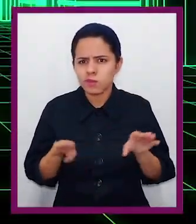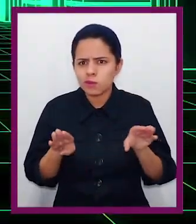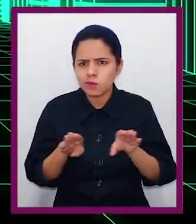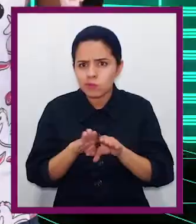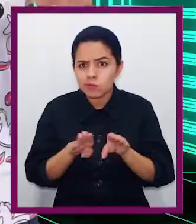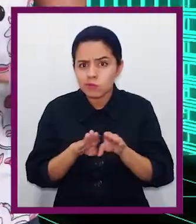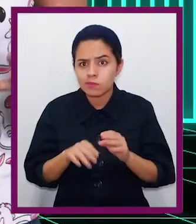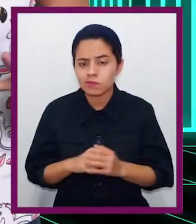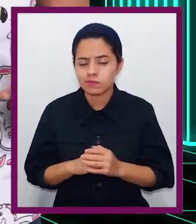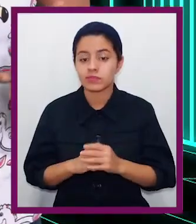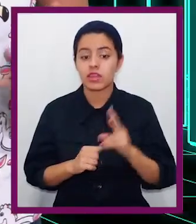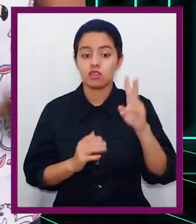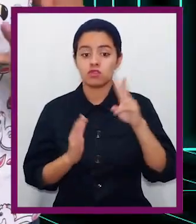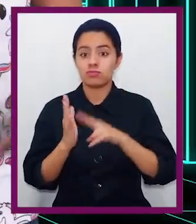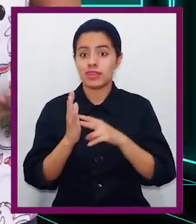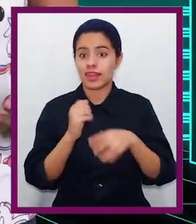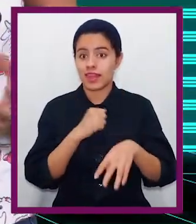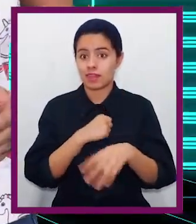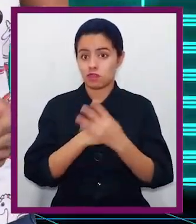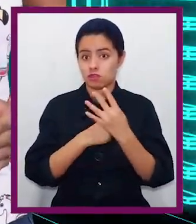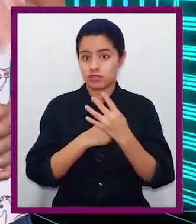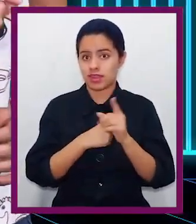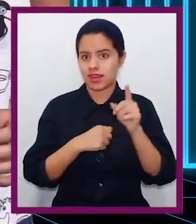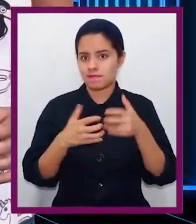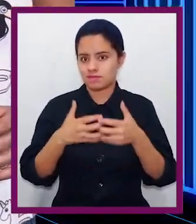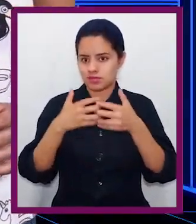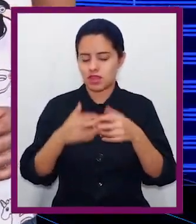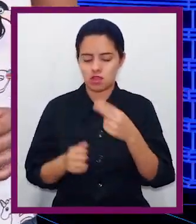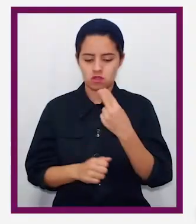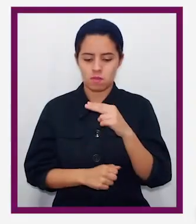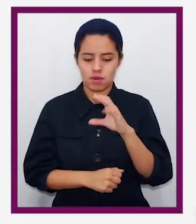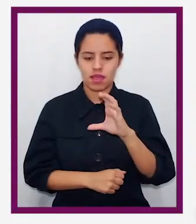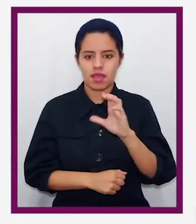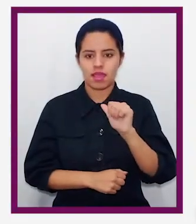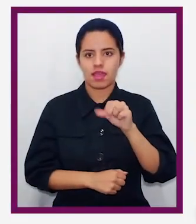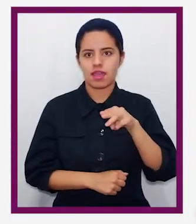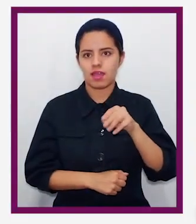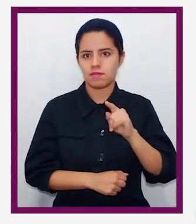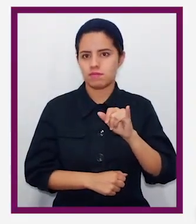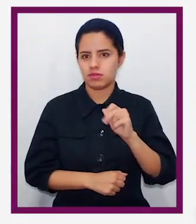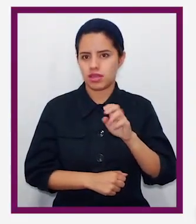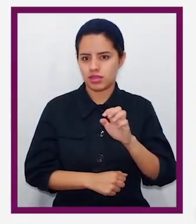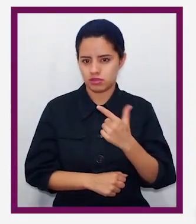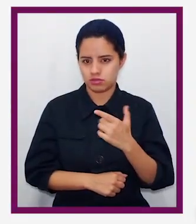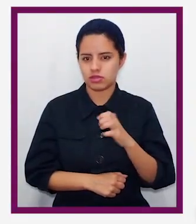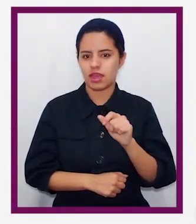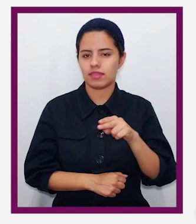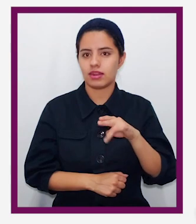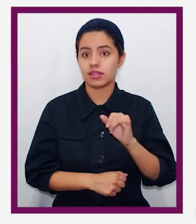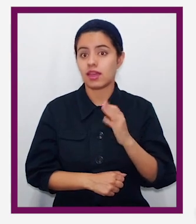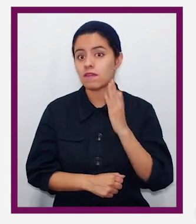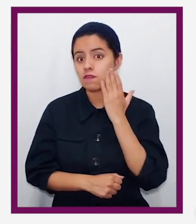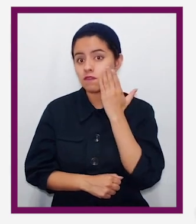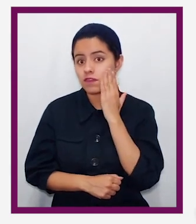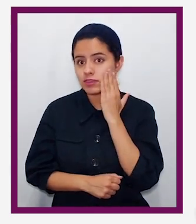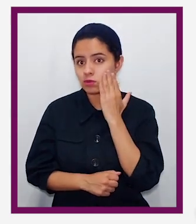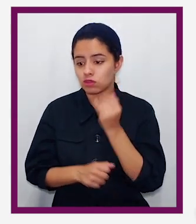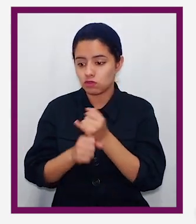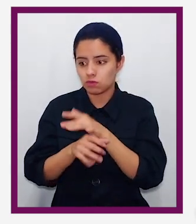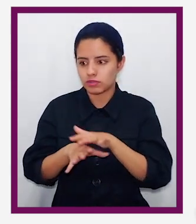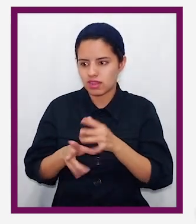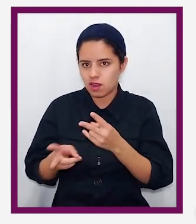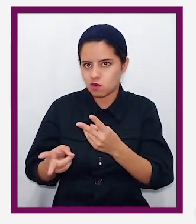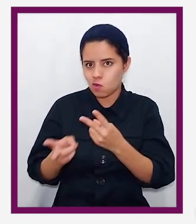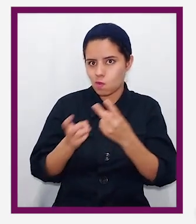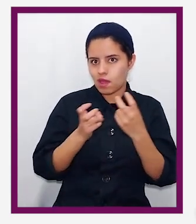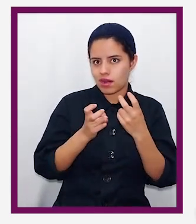¿Cómo? Pues resulta que en el 2014, esta empresa llamada Cambridge Analytica se hizo de la base del Face alegando que era